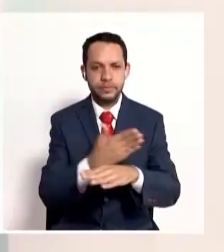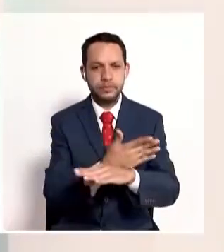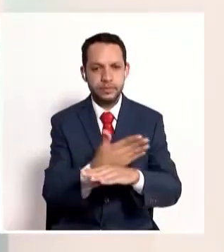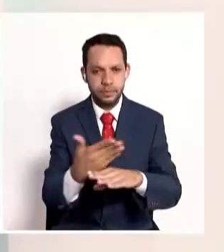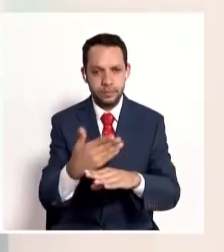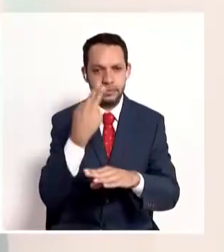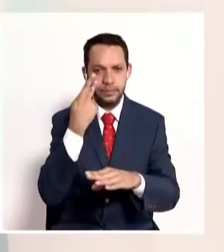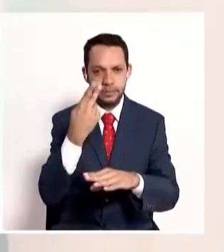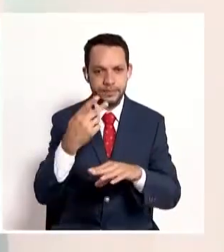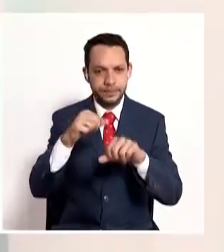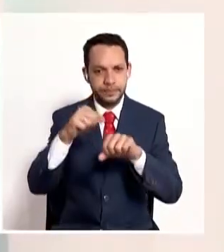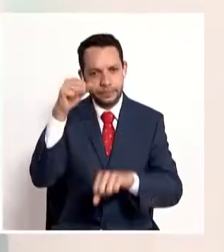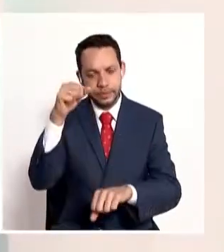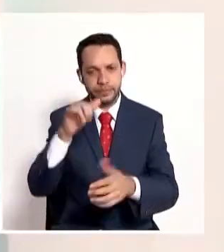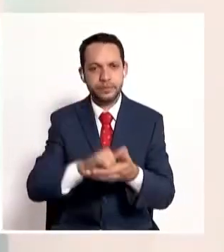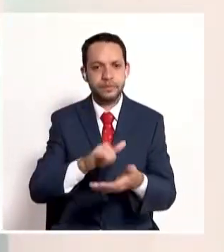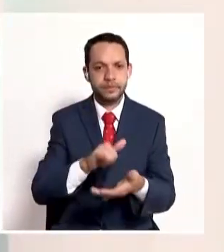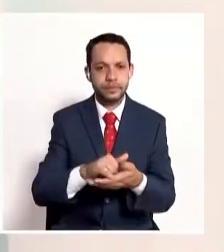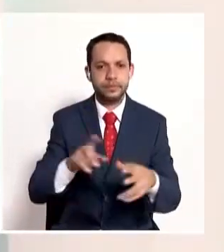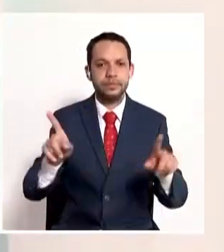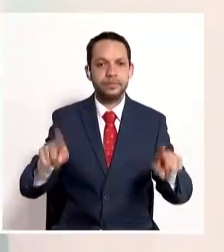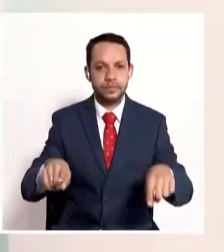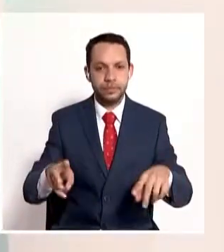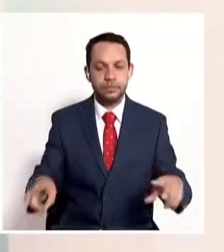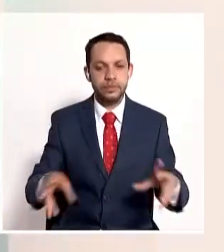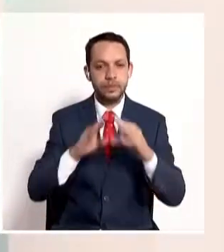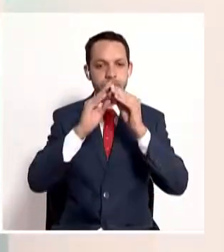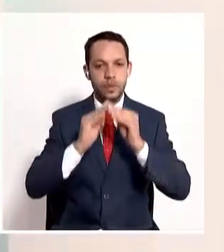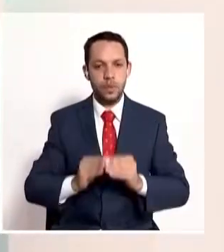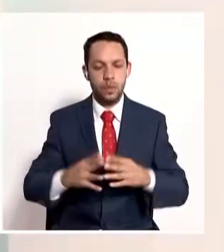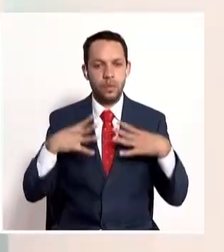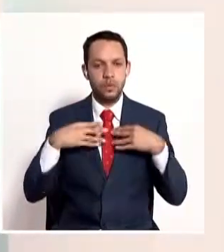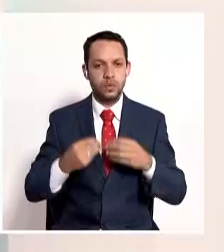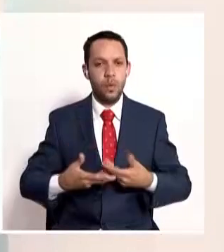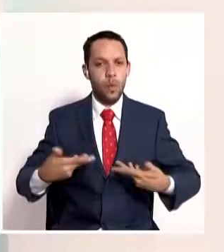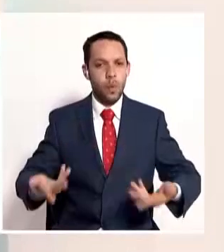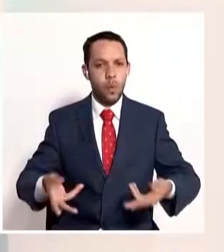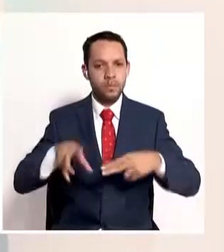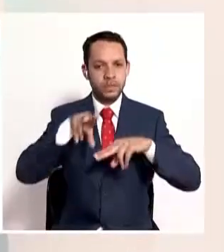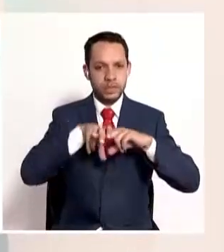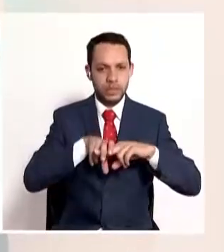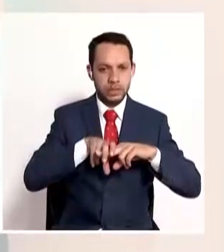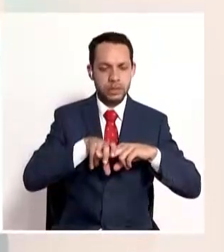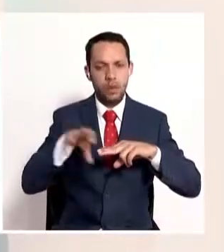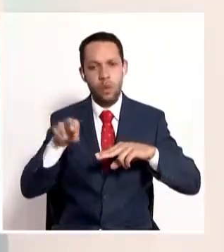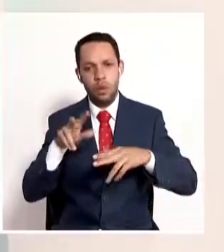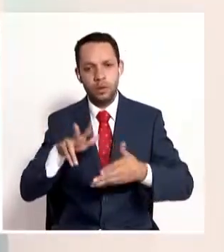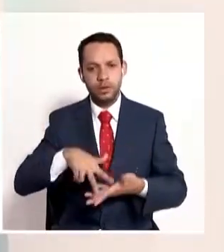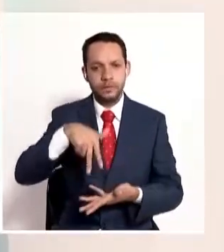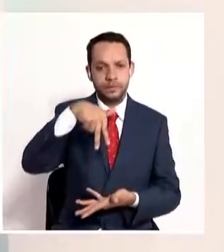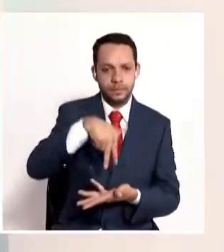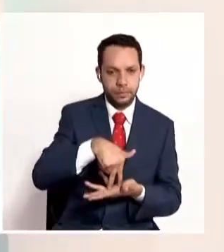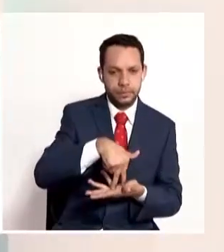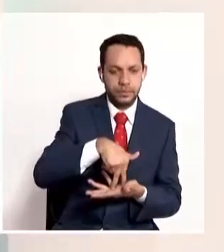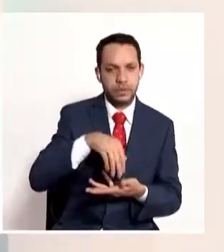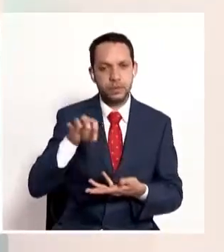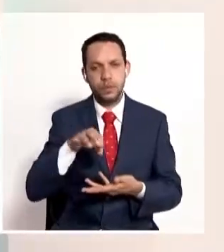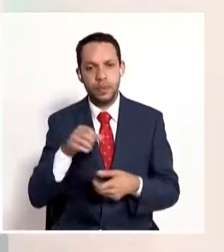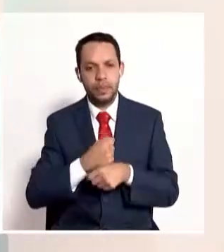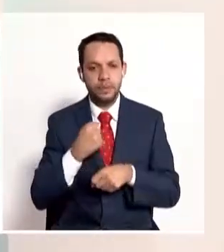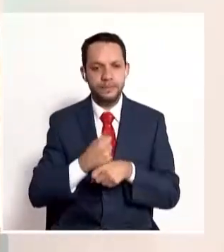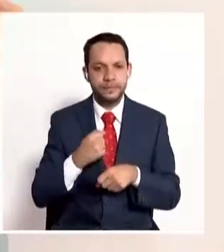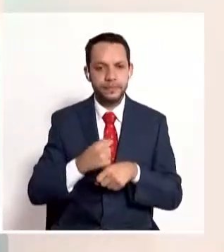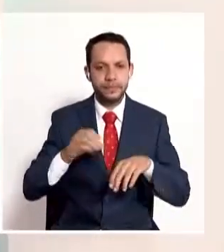también nos damos cuenta en nuestras posturas y cómo nos sentamos como estamos de pie si soy una persona que trabaja frente a un